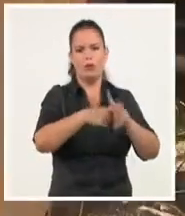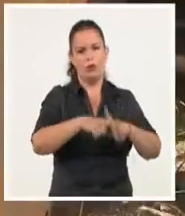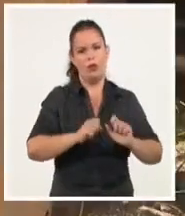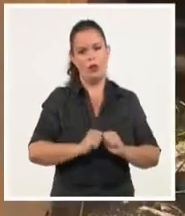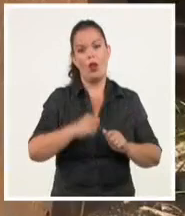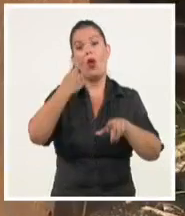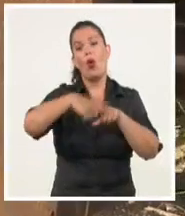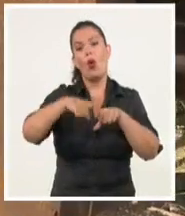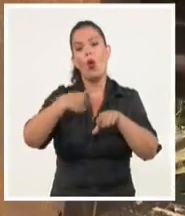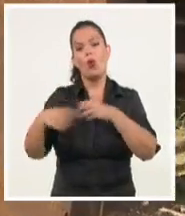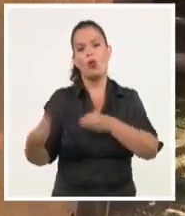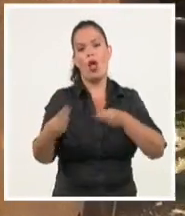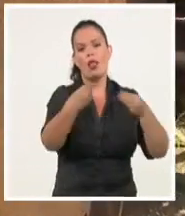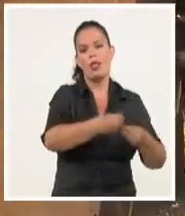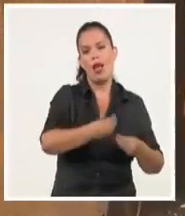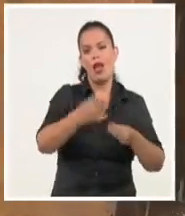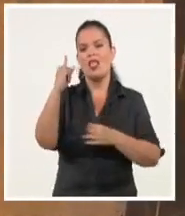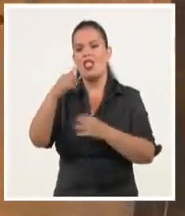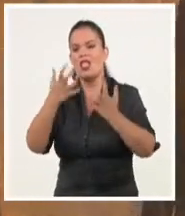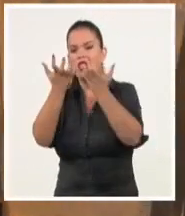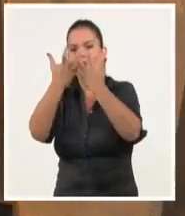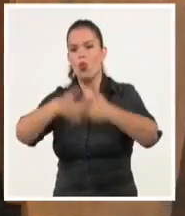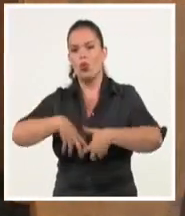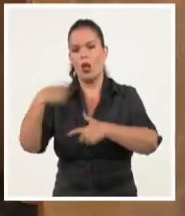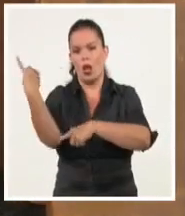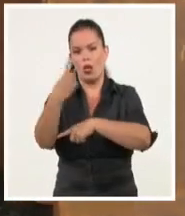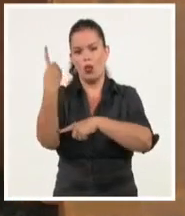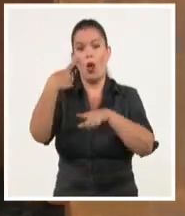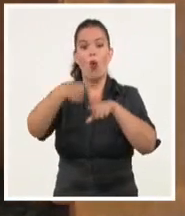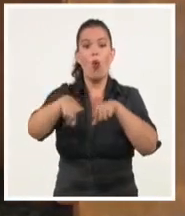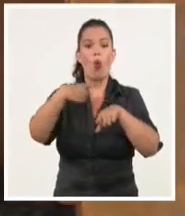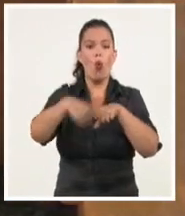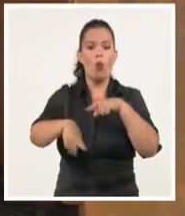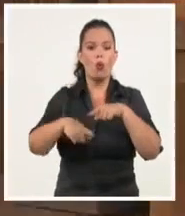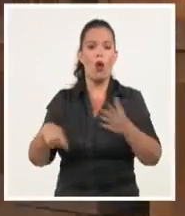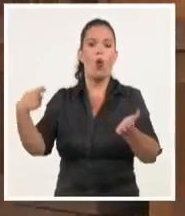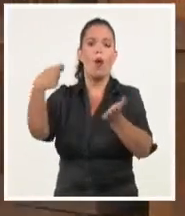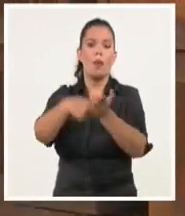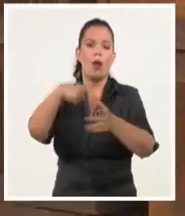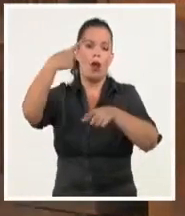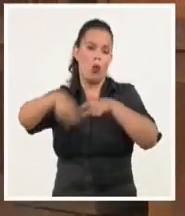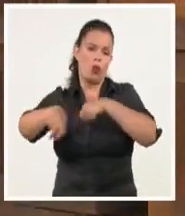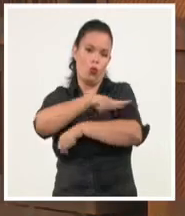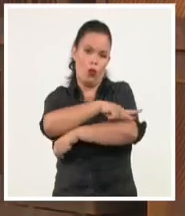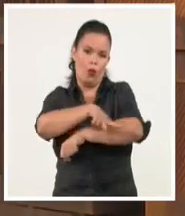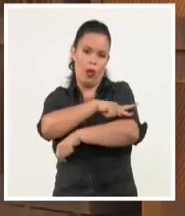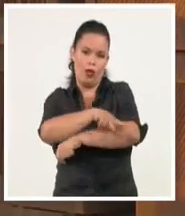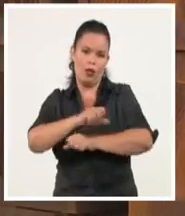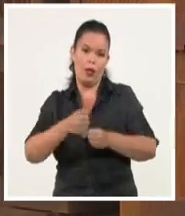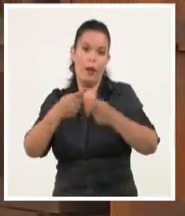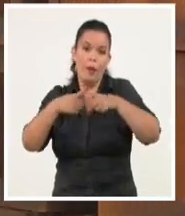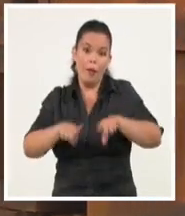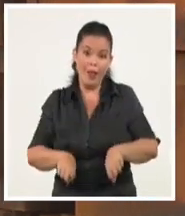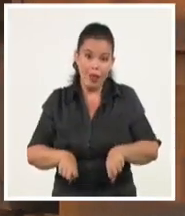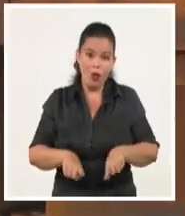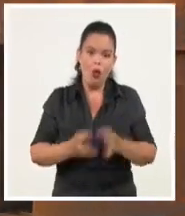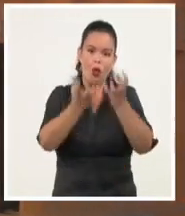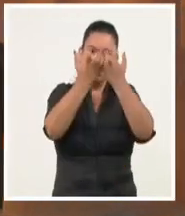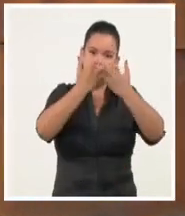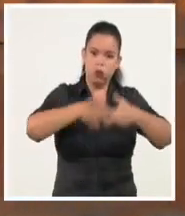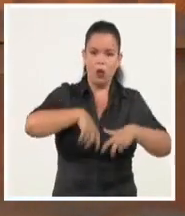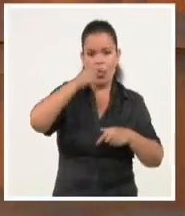entregados por la industria nacional con materia prima importada. Fabricarlos en Cuba ahorra al país más de